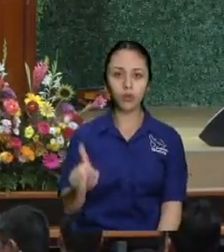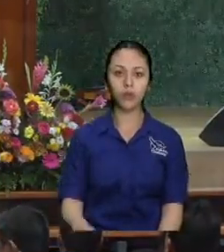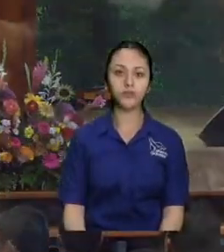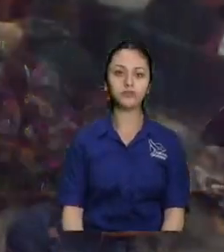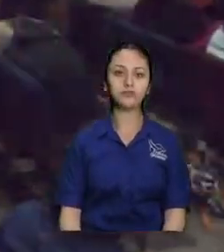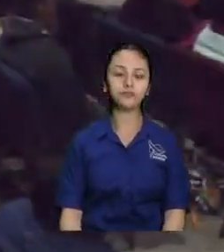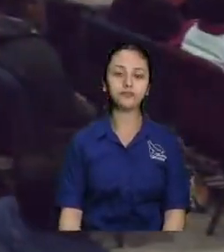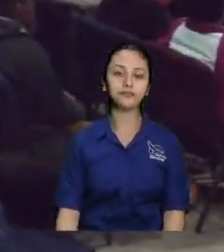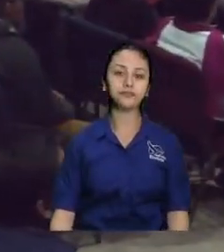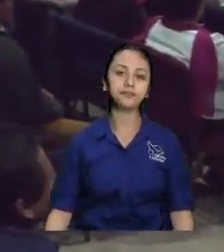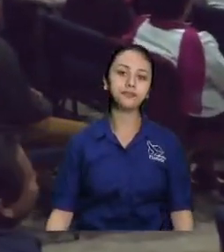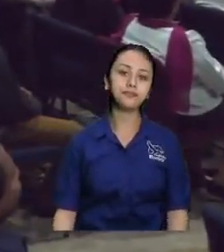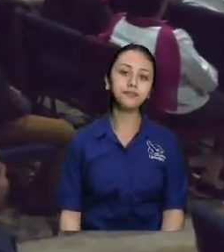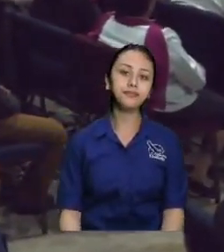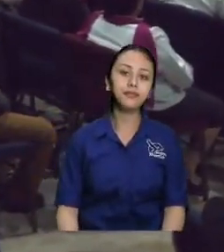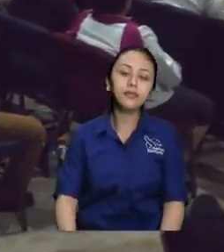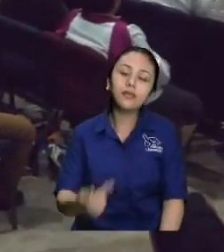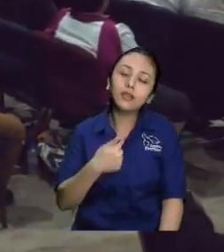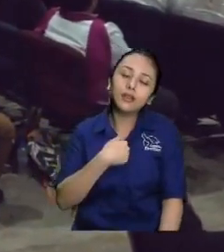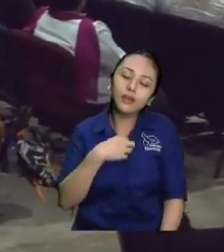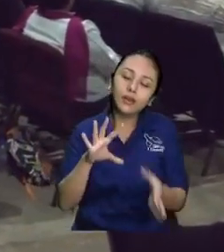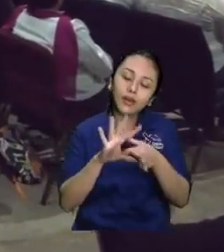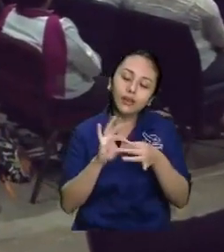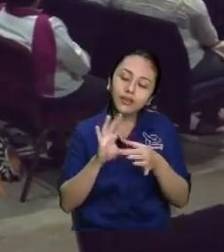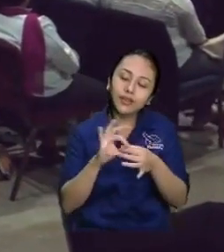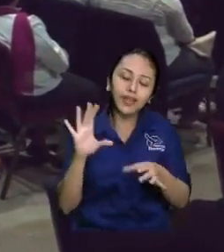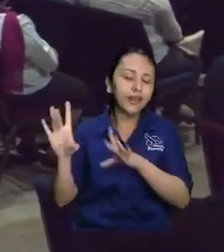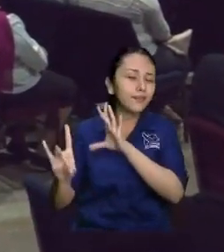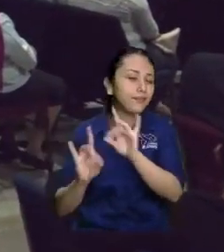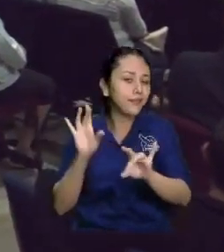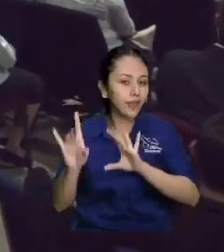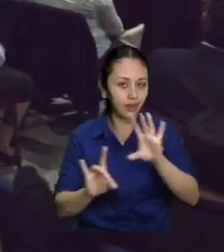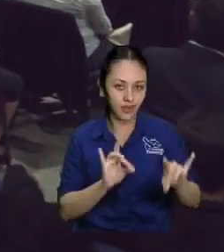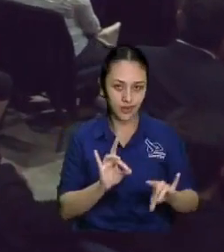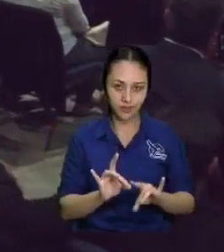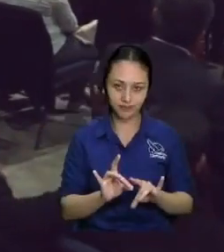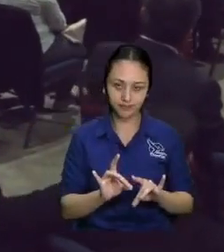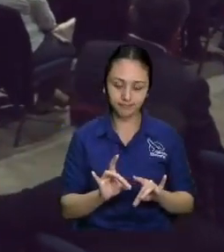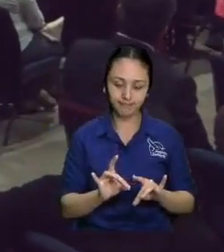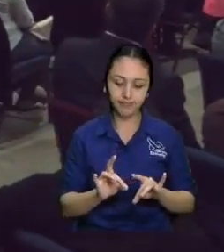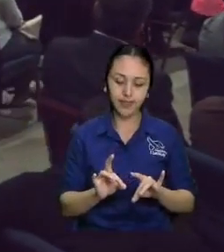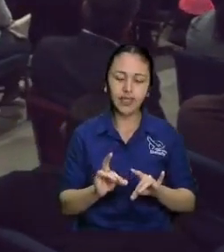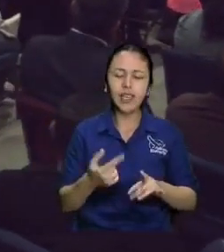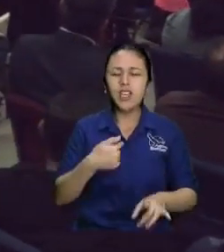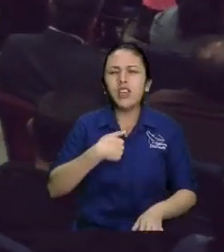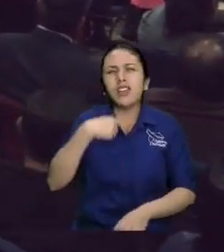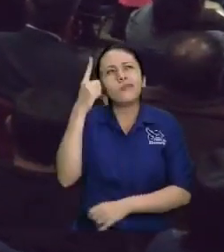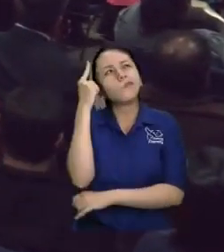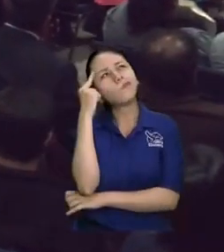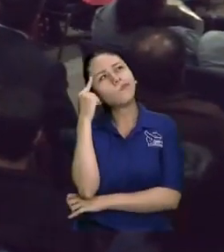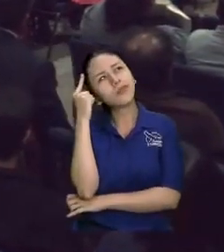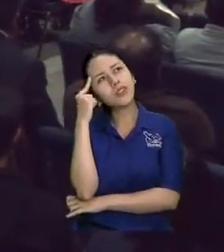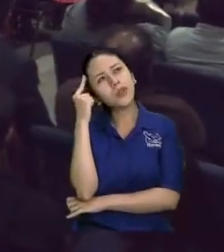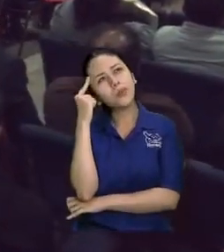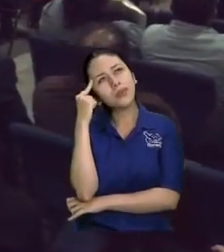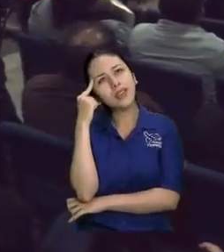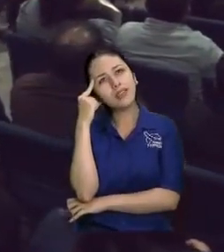no. Mire, yo le voy a decir algo, y no es porque tenga nada en contra de eso, sino que yo solo me pongo a pensar,